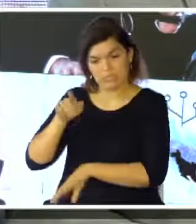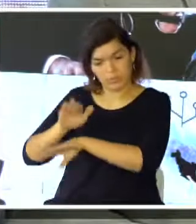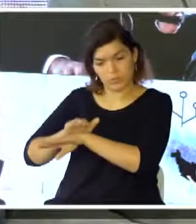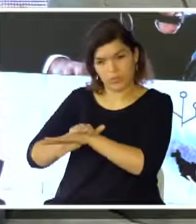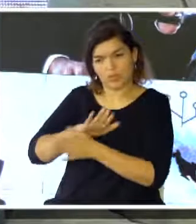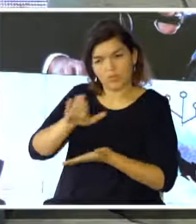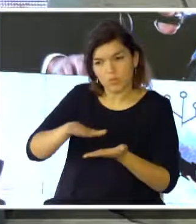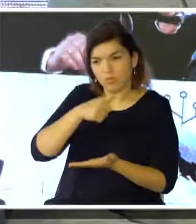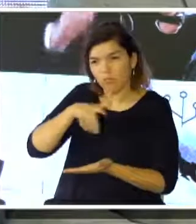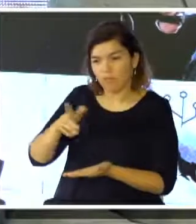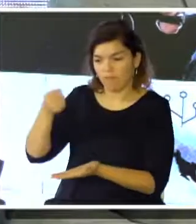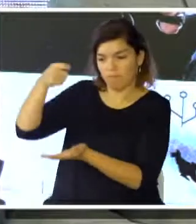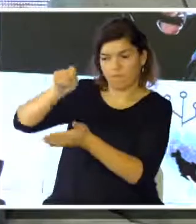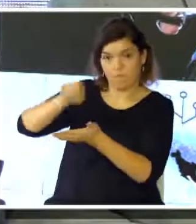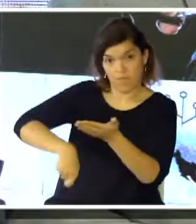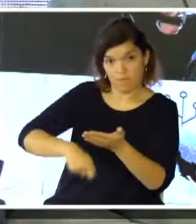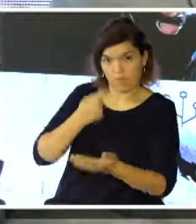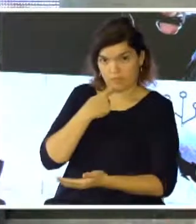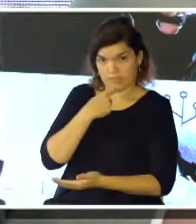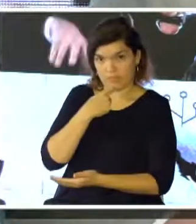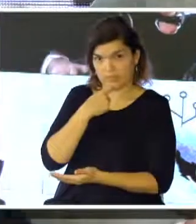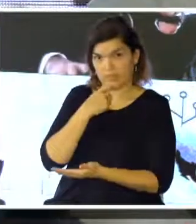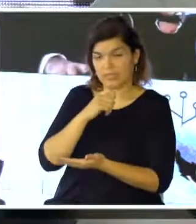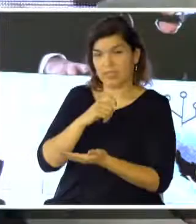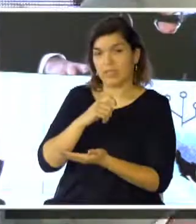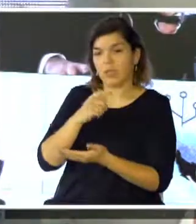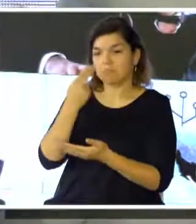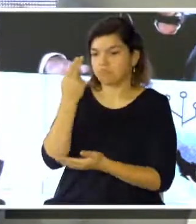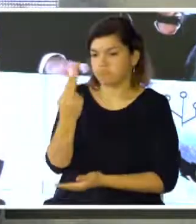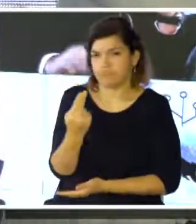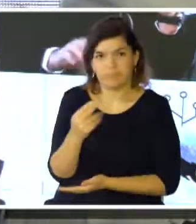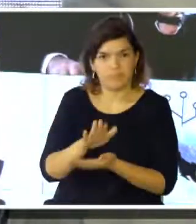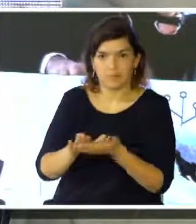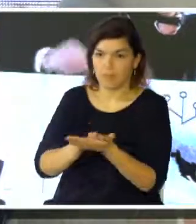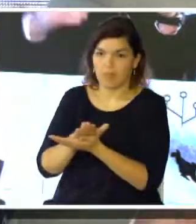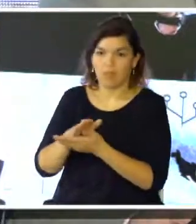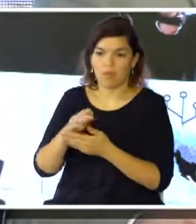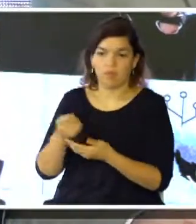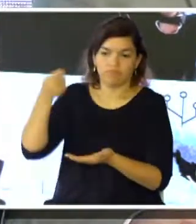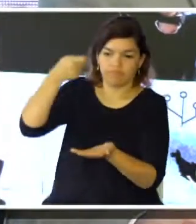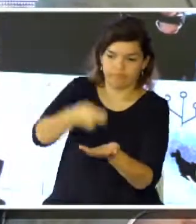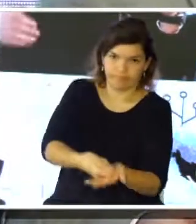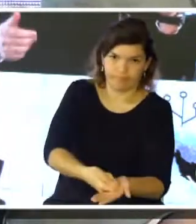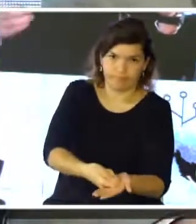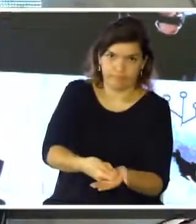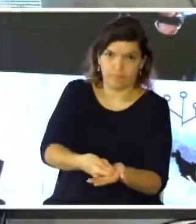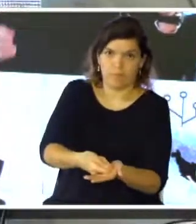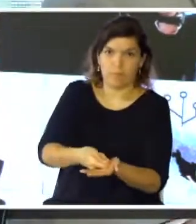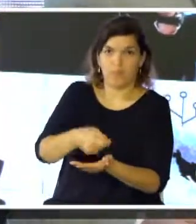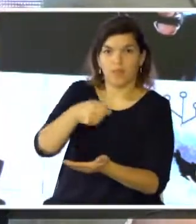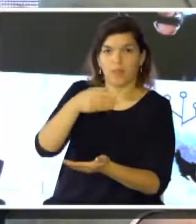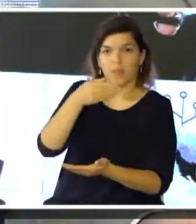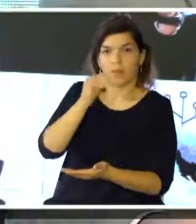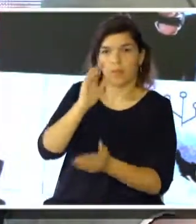no no firmaban ninguna autorización para poder hacer inversiones con el vídeo al banco